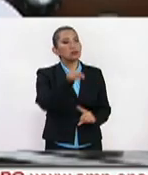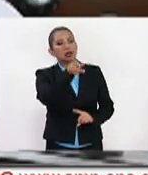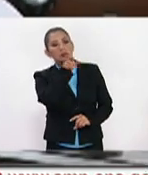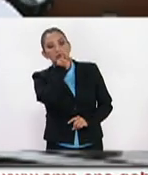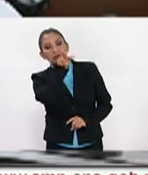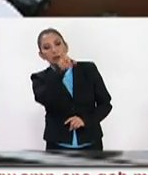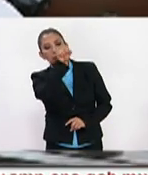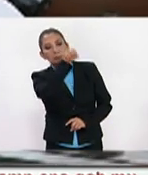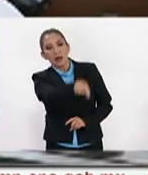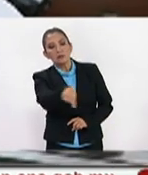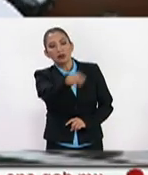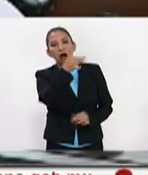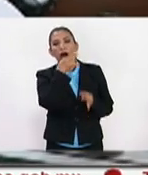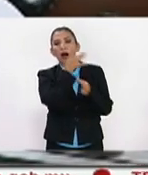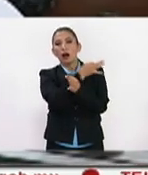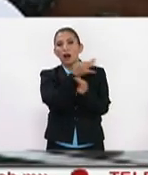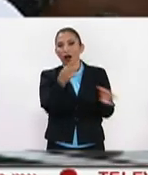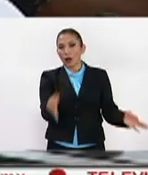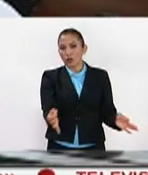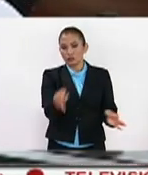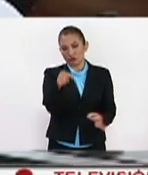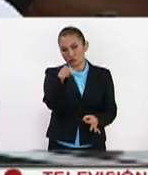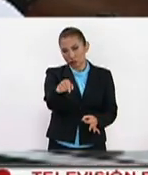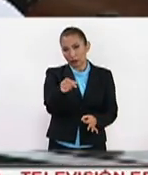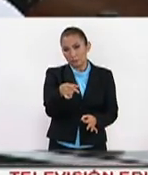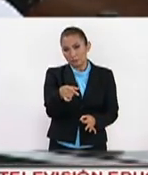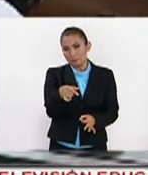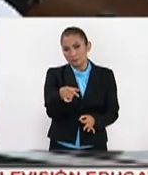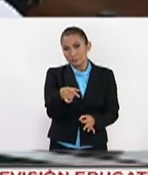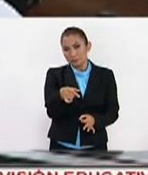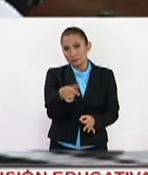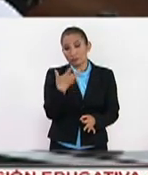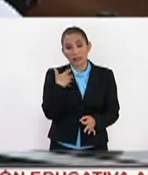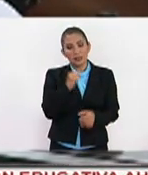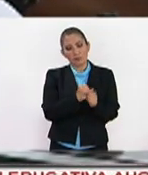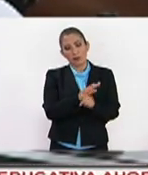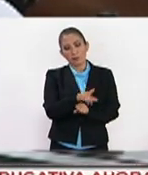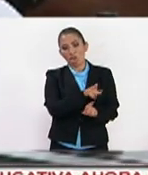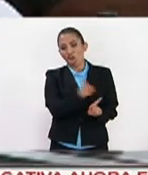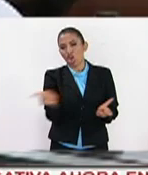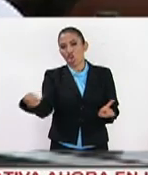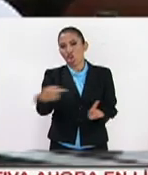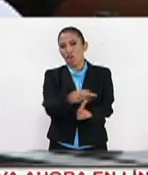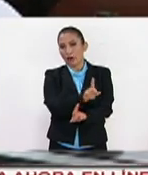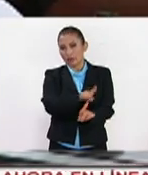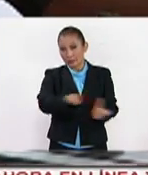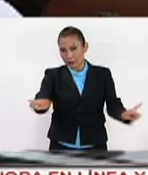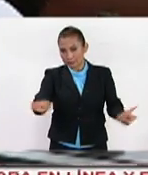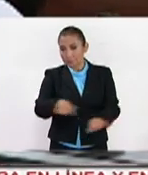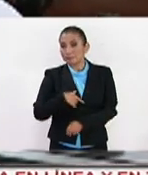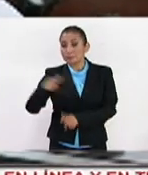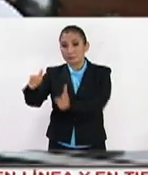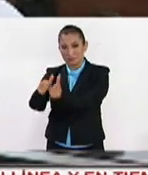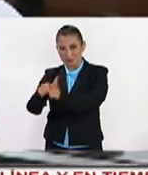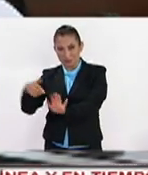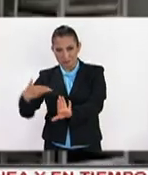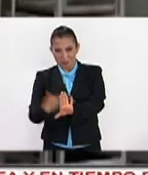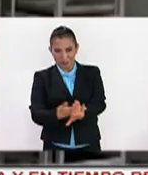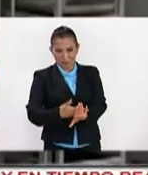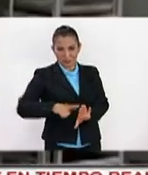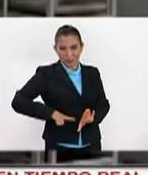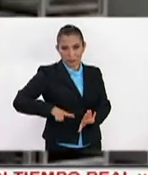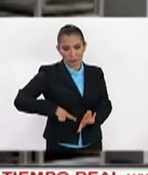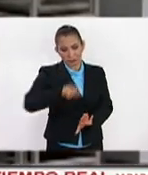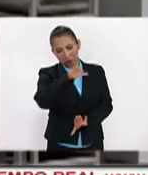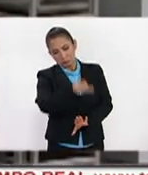los resultados que anunciaría, pues, aseguraron, manejan una información distinta. Para la oposición, el Consejo Electoral ha tenido